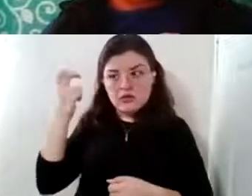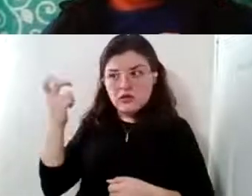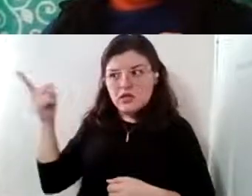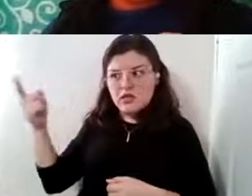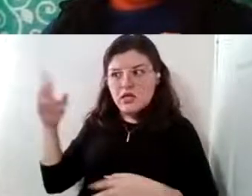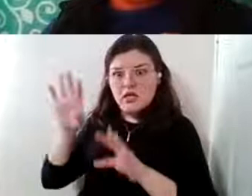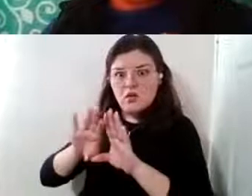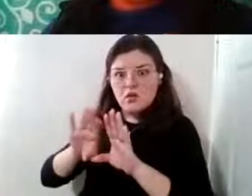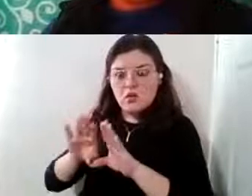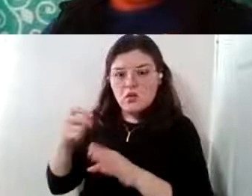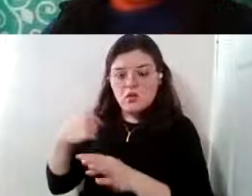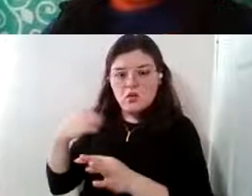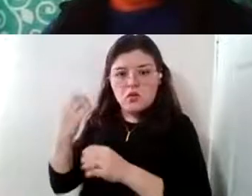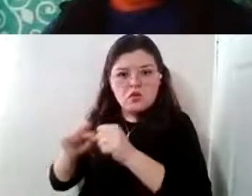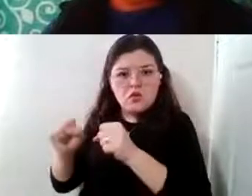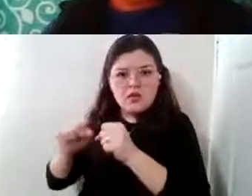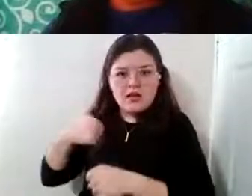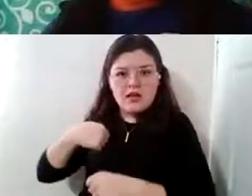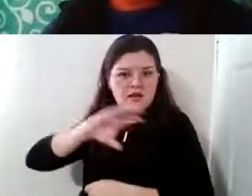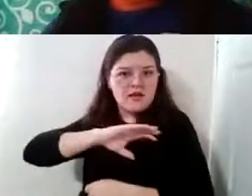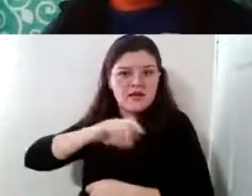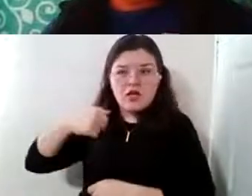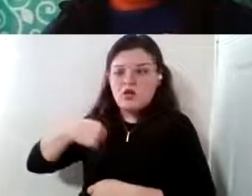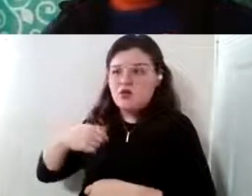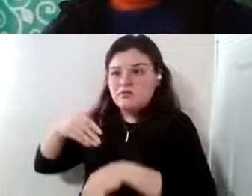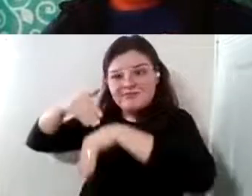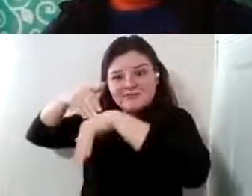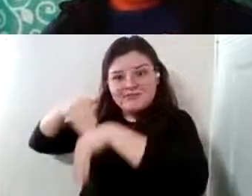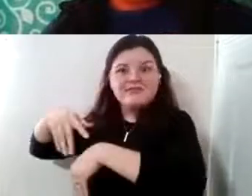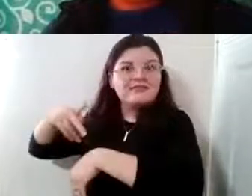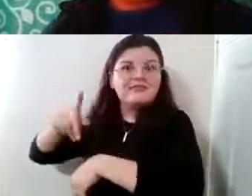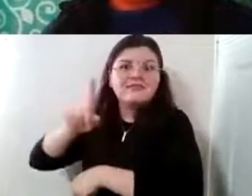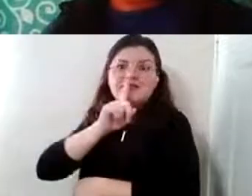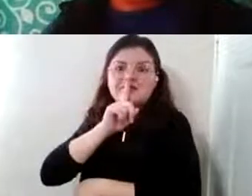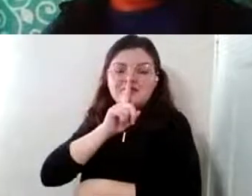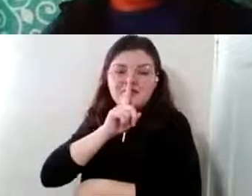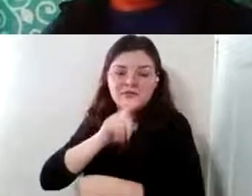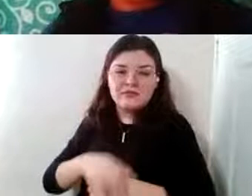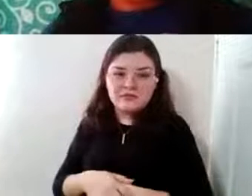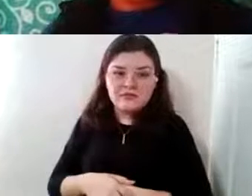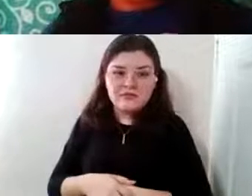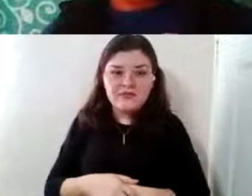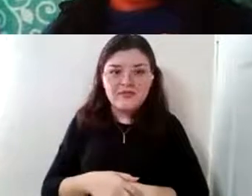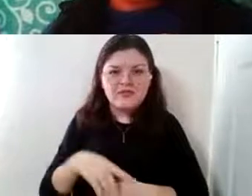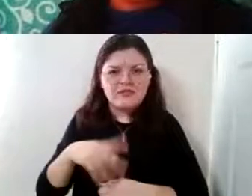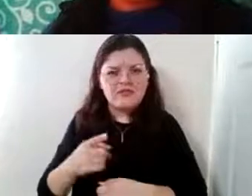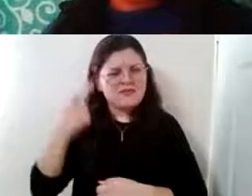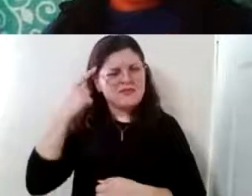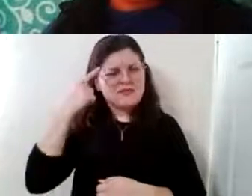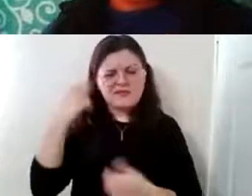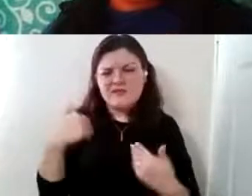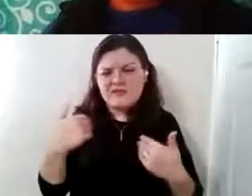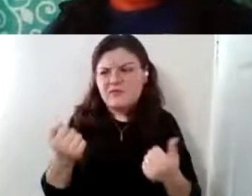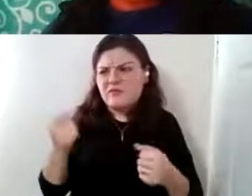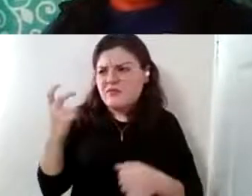quería, debía hacerle caso y guardarle el secreto. Estela no acababa de entender aquel juego que no le